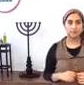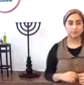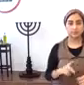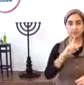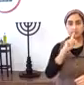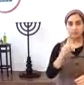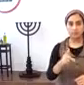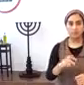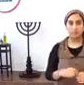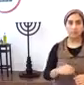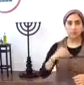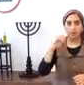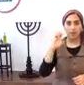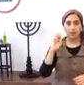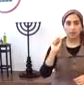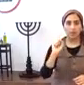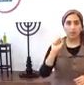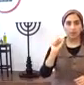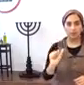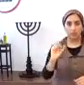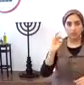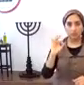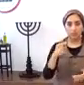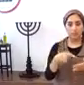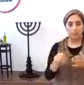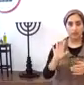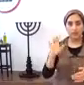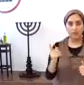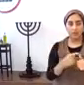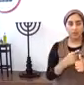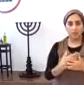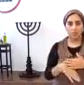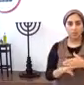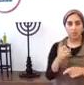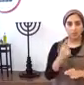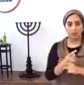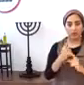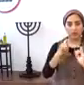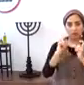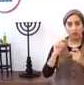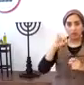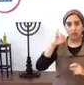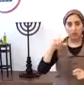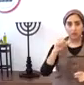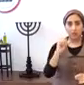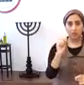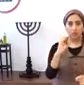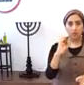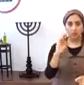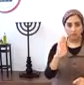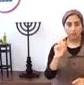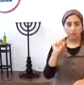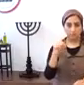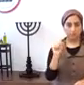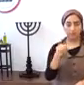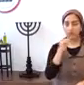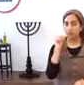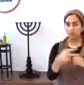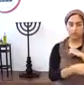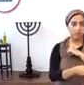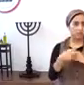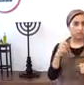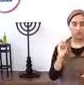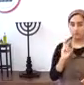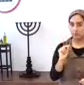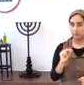Ahora, realmente Esav vendió su primogenitura a Jacob. Sí, no se la